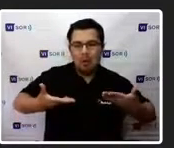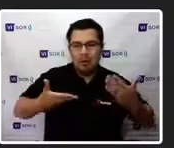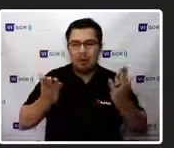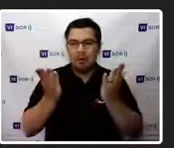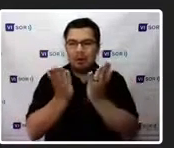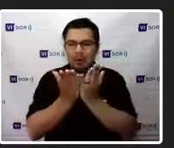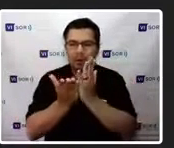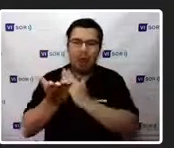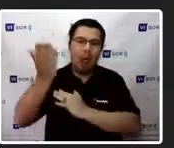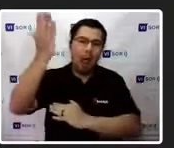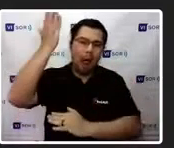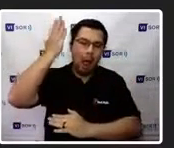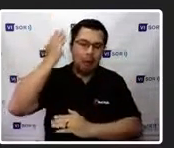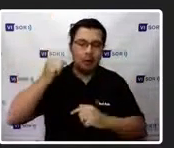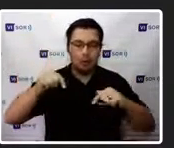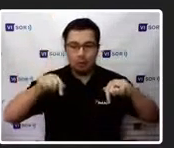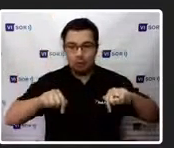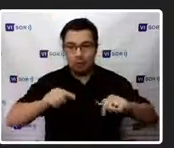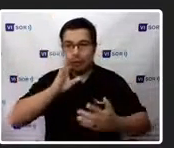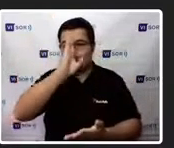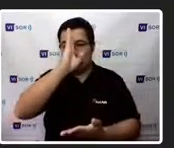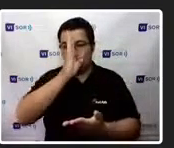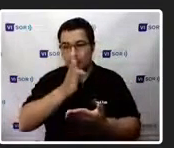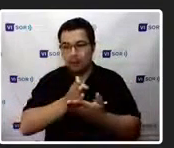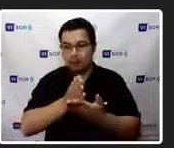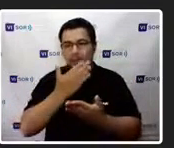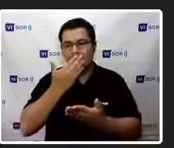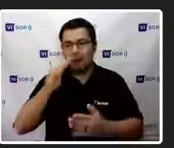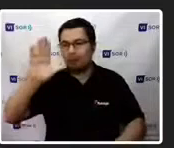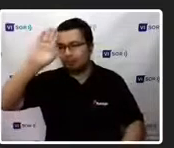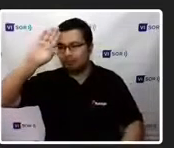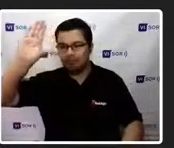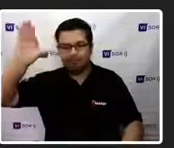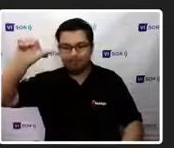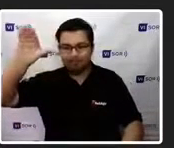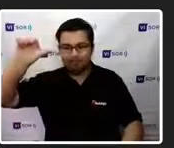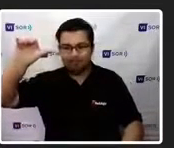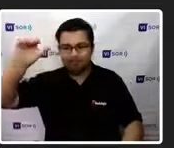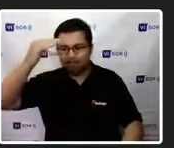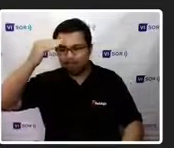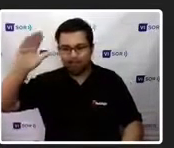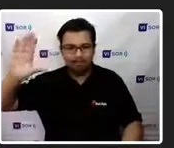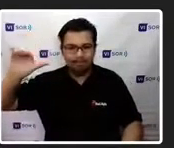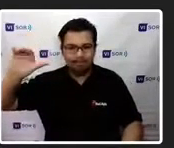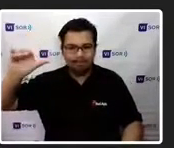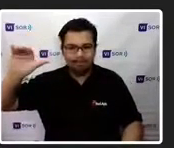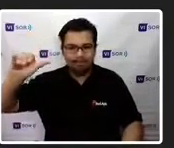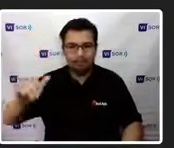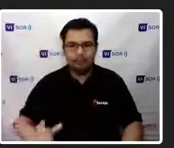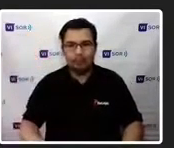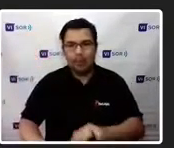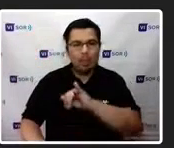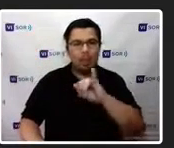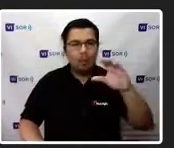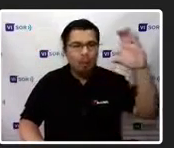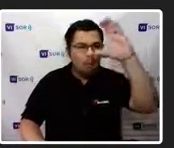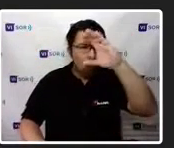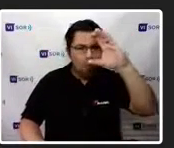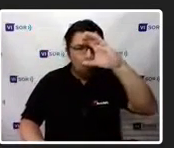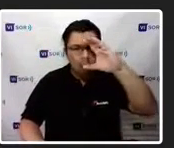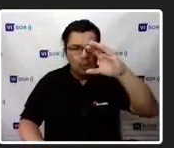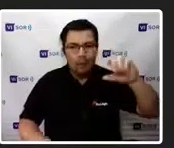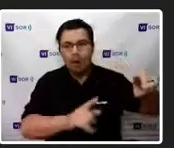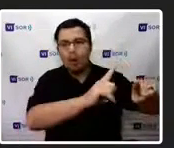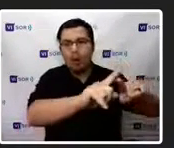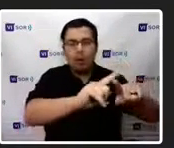Entonces decidí directamente retirarme de esta carrera y empecé como una búsqueda de qué era lo que ofrecían las distintas universidades, qué otras